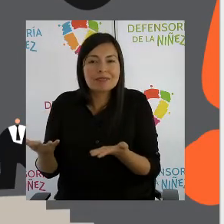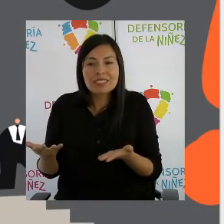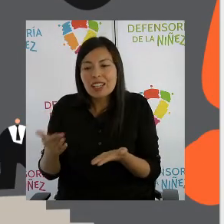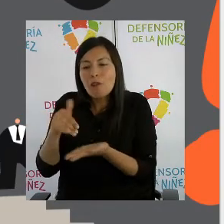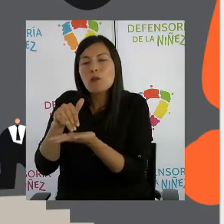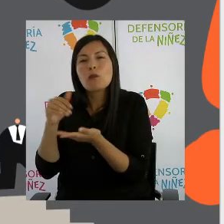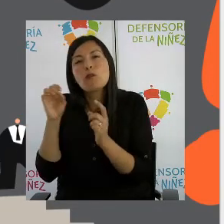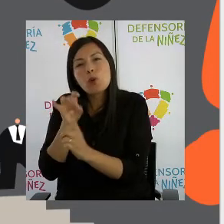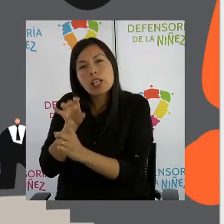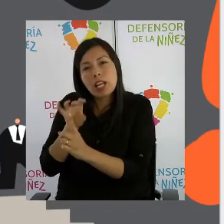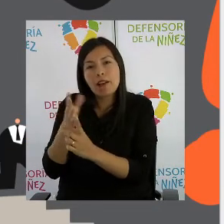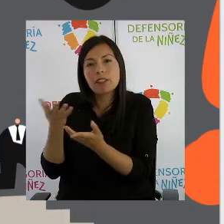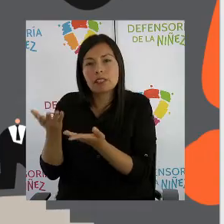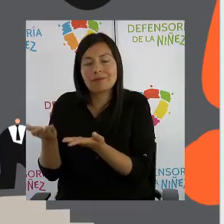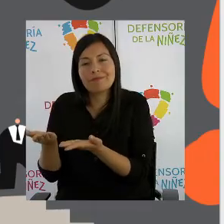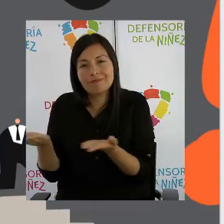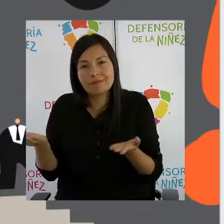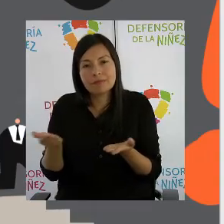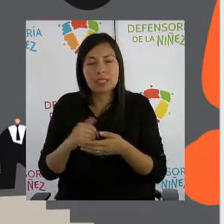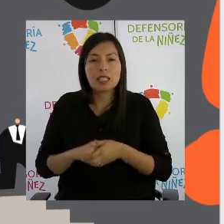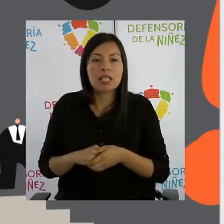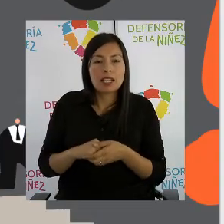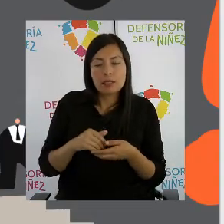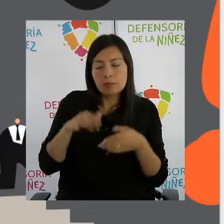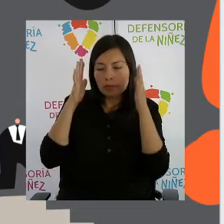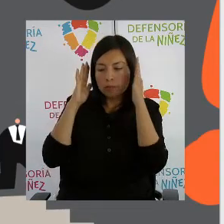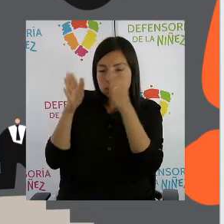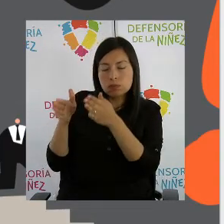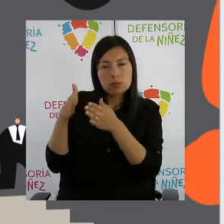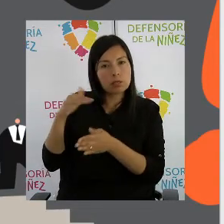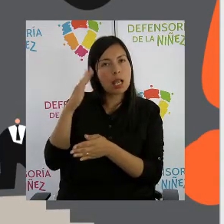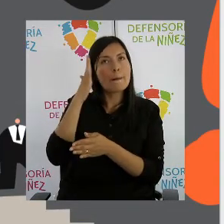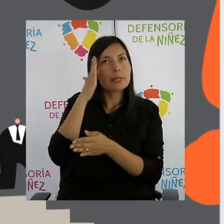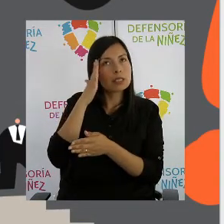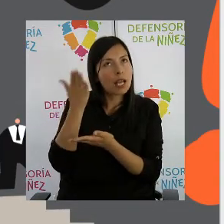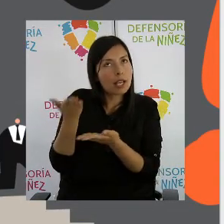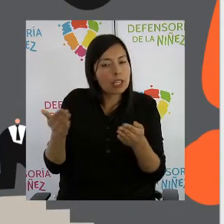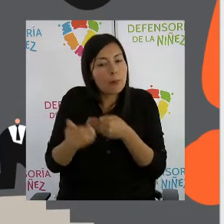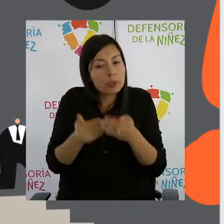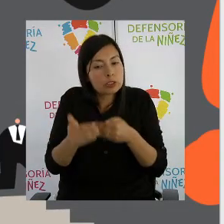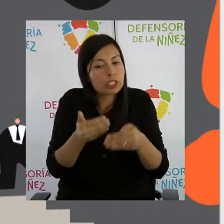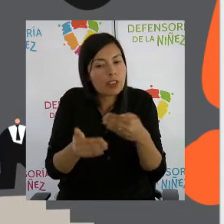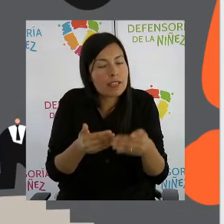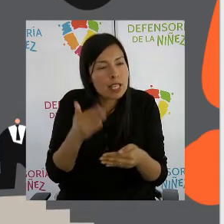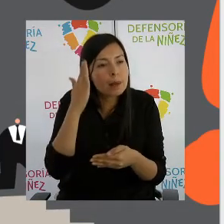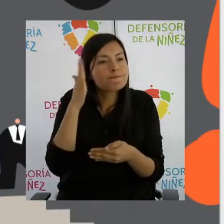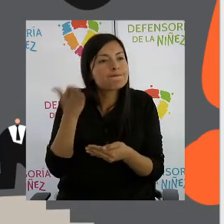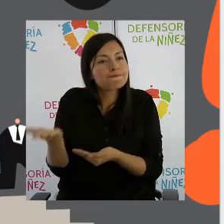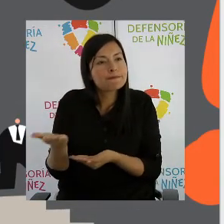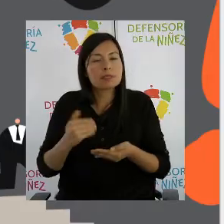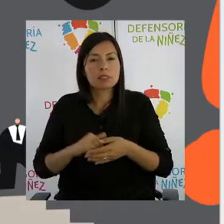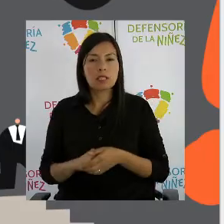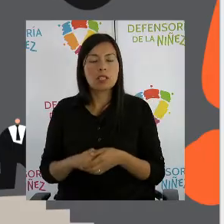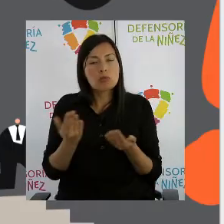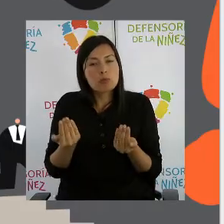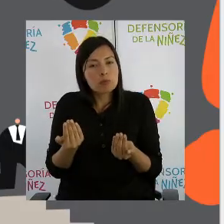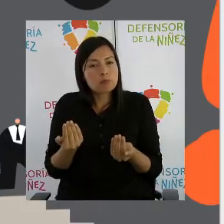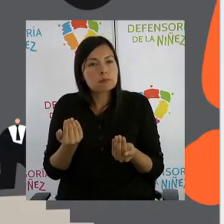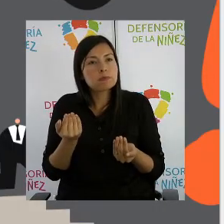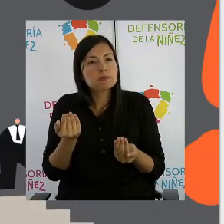no los podemos dejar de considerar en cualquier análisis y debate que siga este proceso. Por lo tanto, desde ahí esperamos